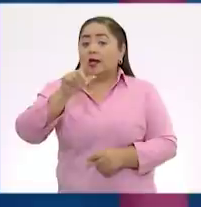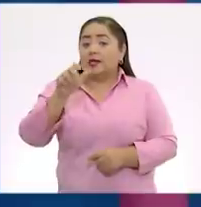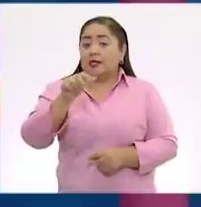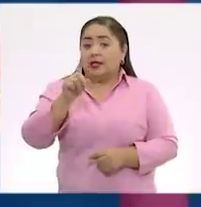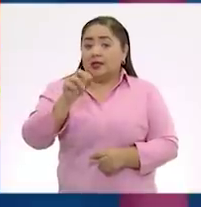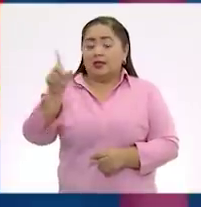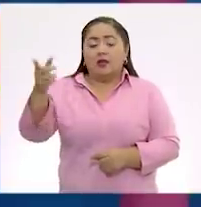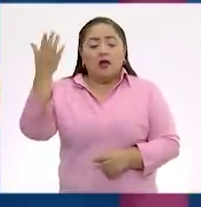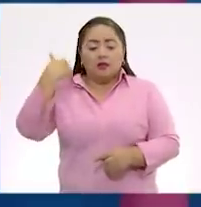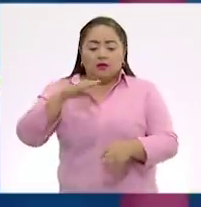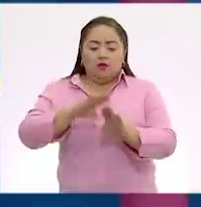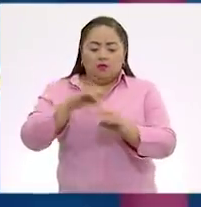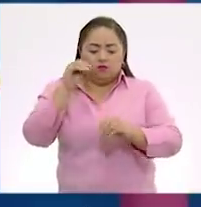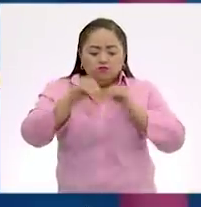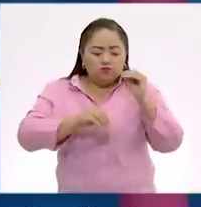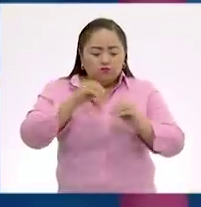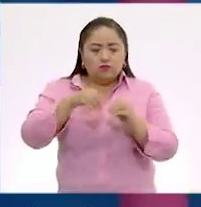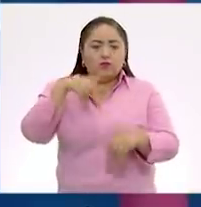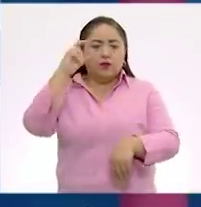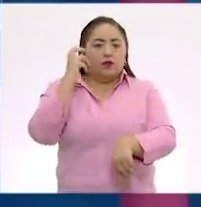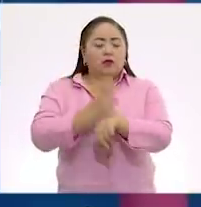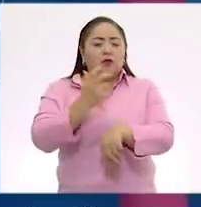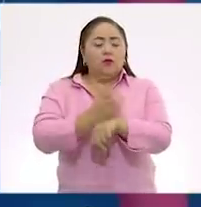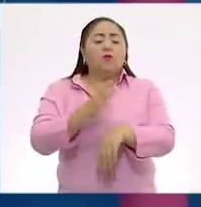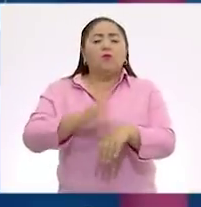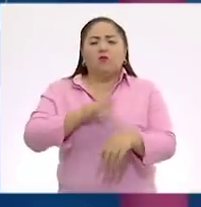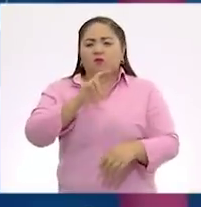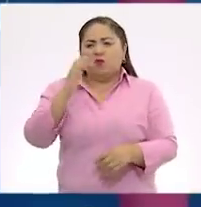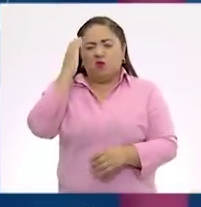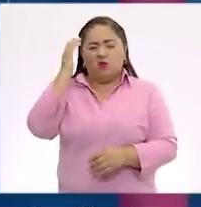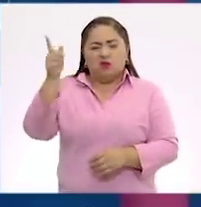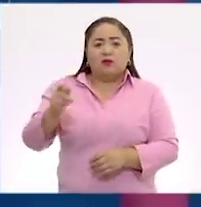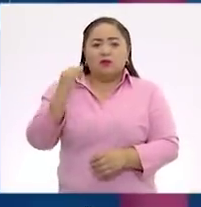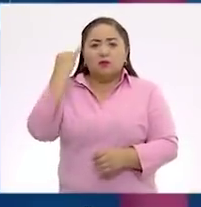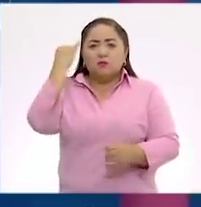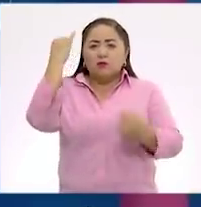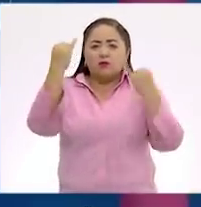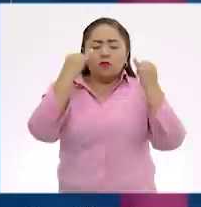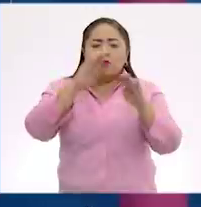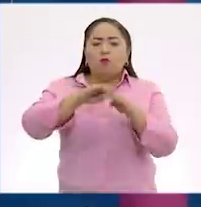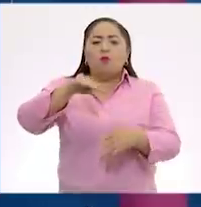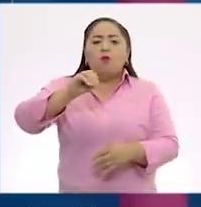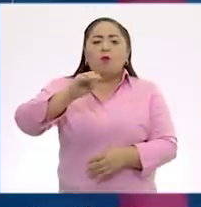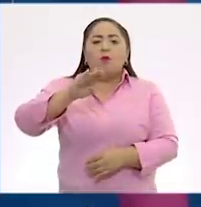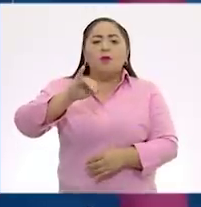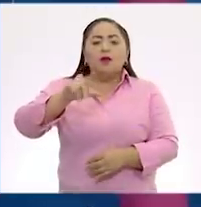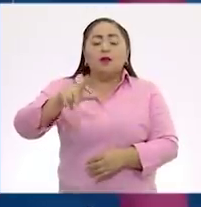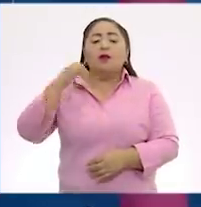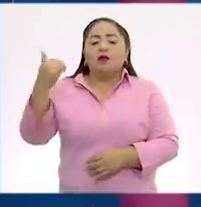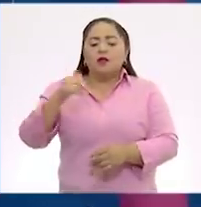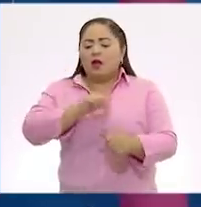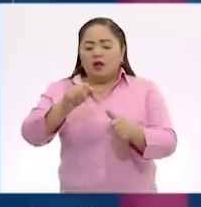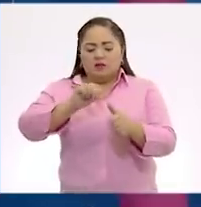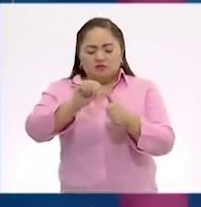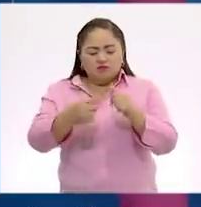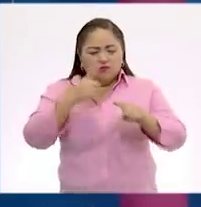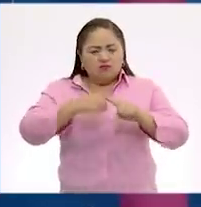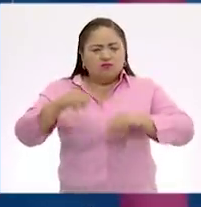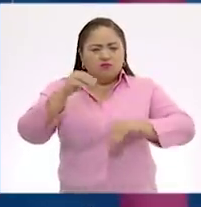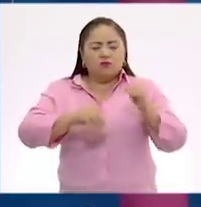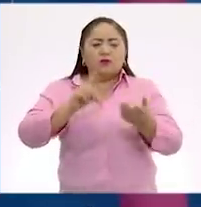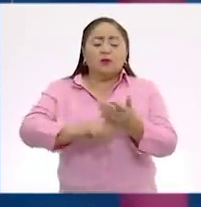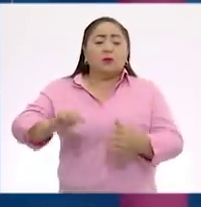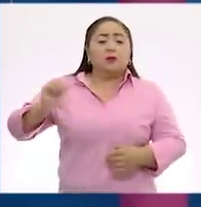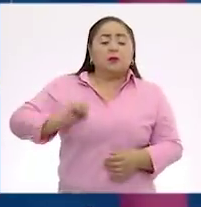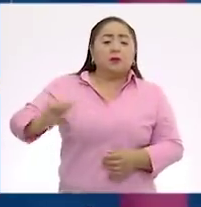fue un escultor estadounidense, conocido por ser el inventor del móvil y precursor de la escultura cinética en el